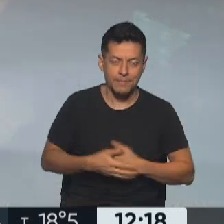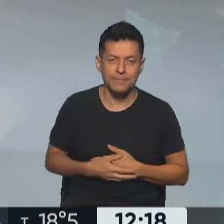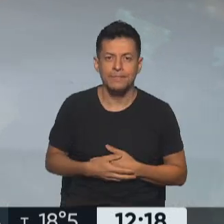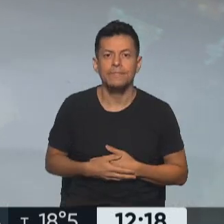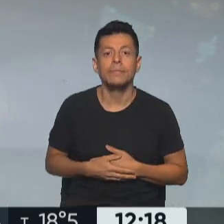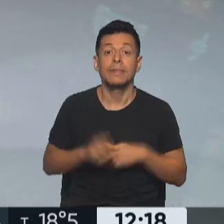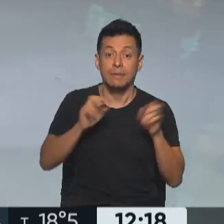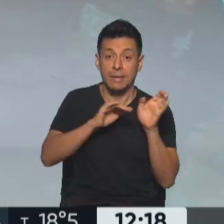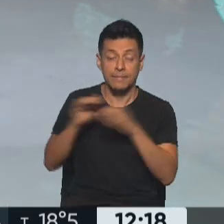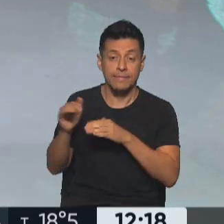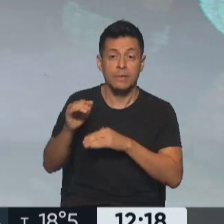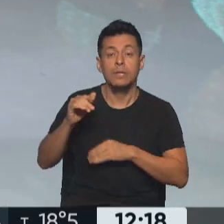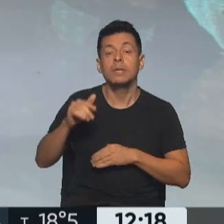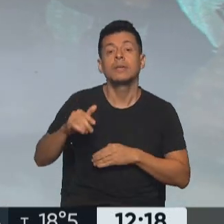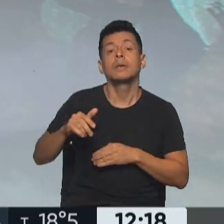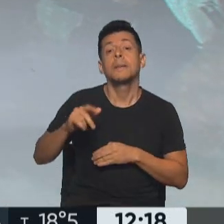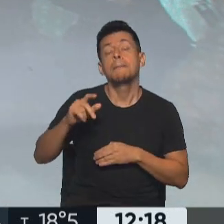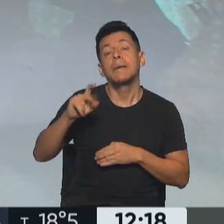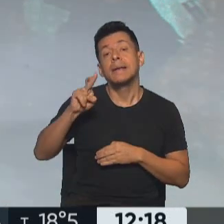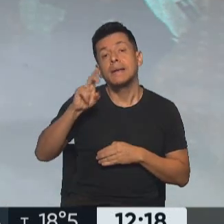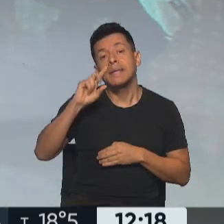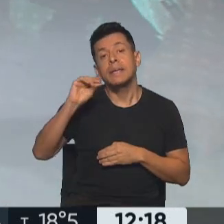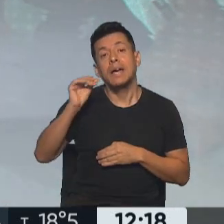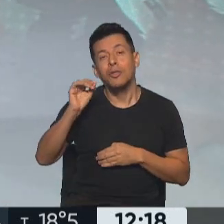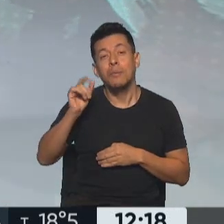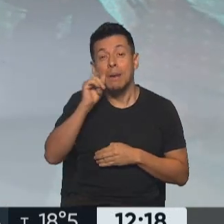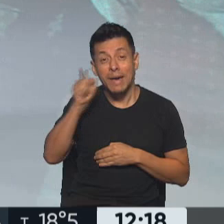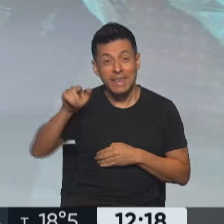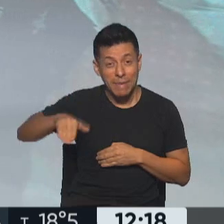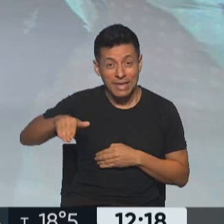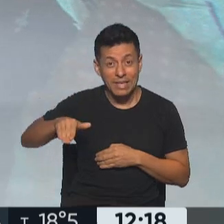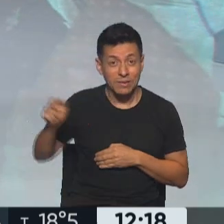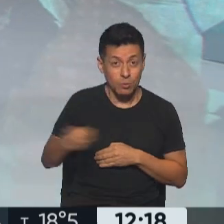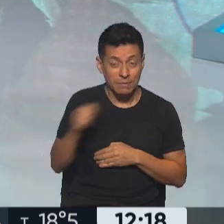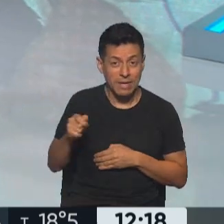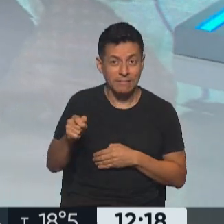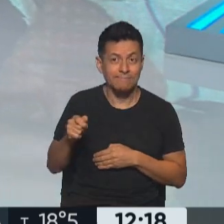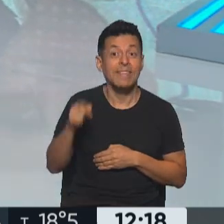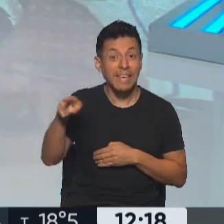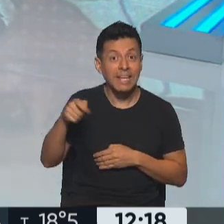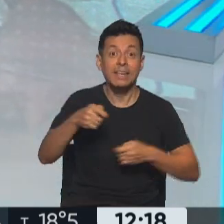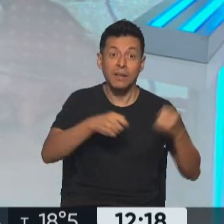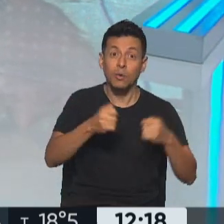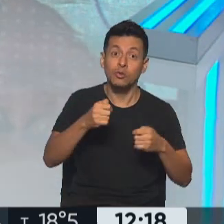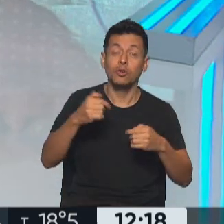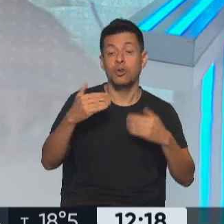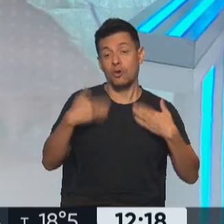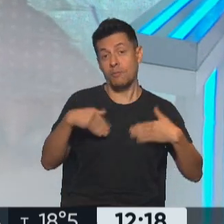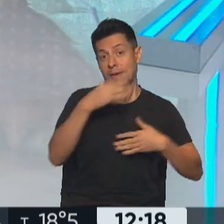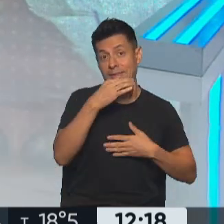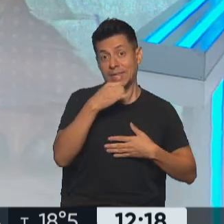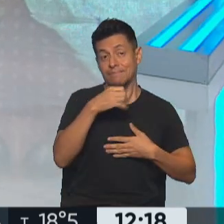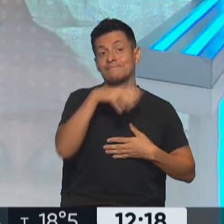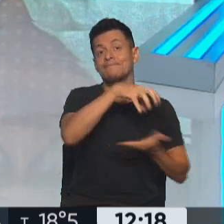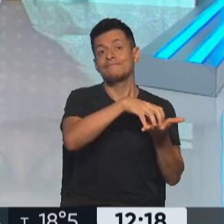Vamos ahora a cambiar de tema. Ricardo Schwarman es el papá del Peque Schwarman, el gran tenista argentino. El papá del Peque tiene un local de venta de indumentaria